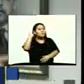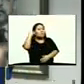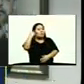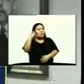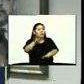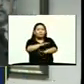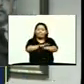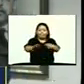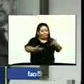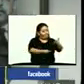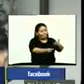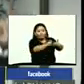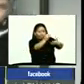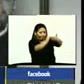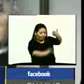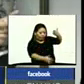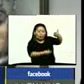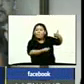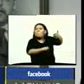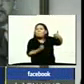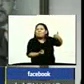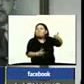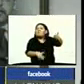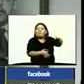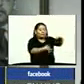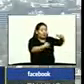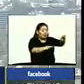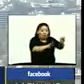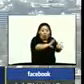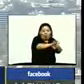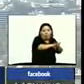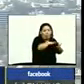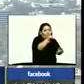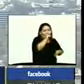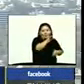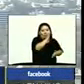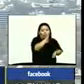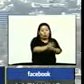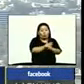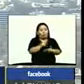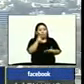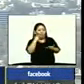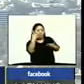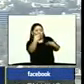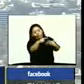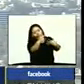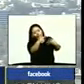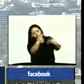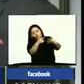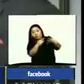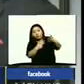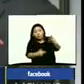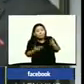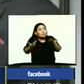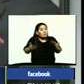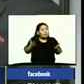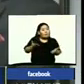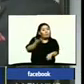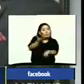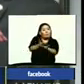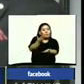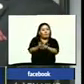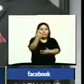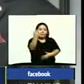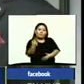elimina completamente la partida de gastos reservados. Tras analizar de manera minuciosa la propuesta, según el titular de